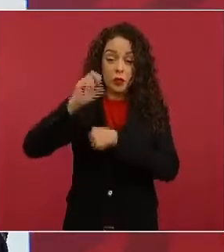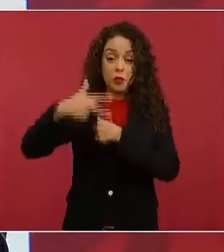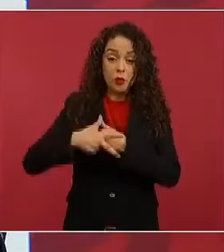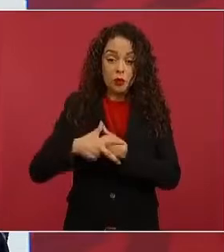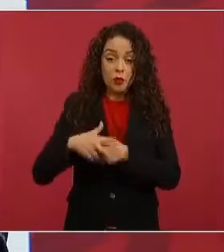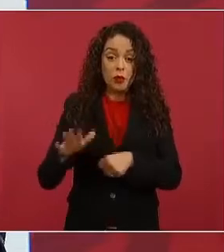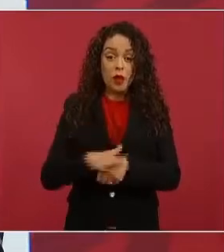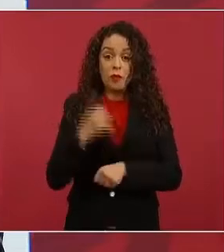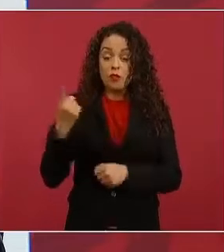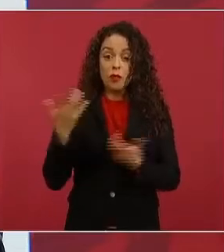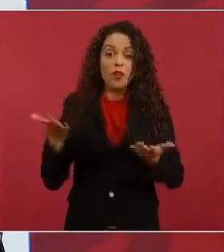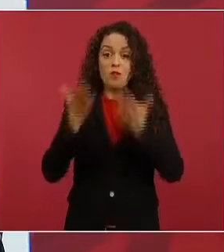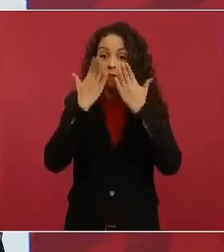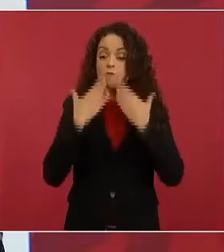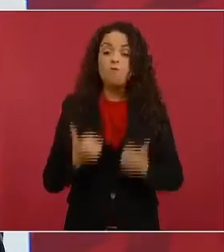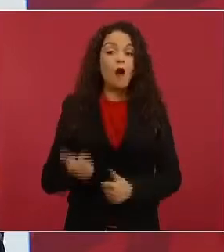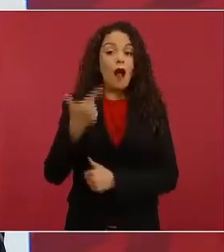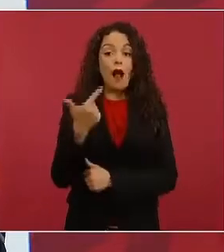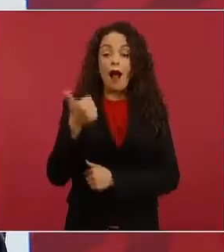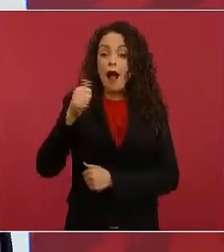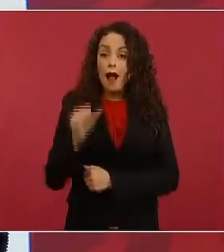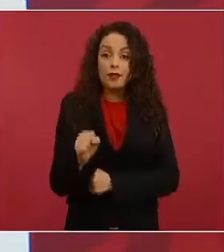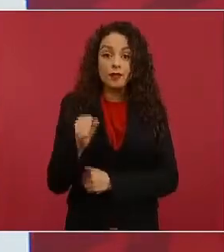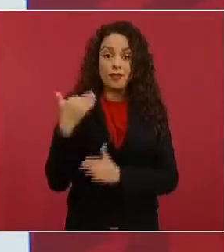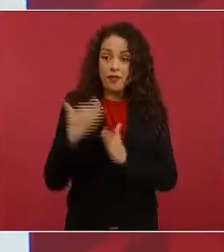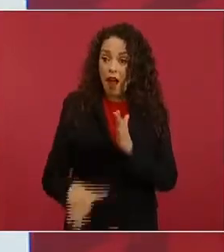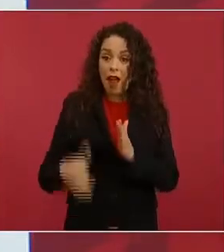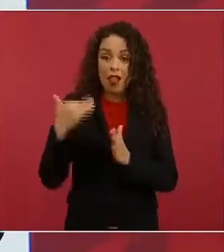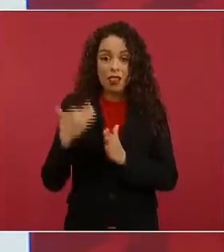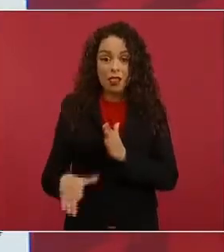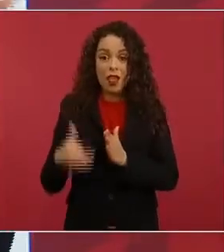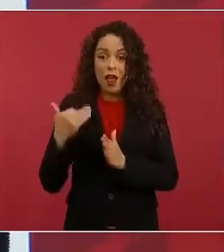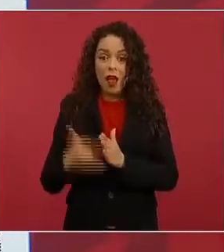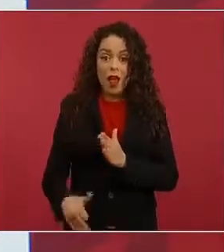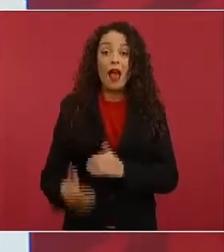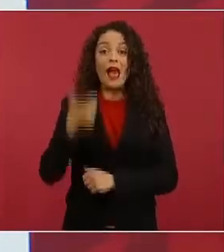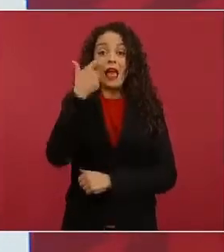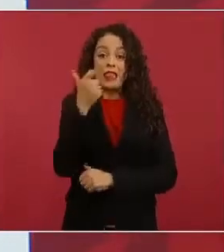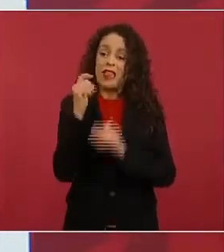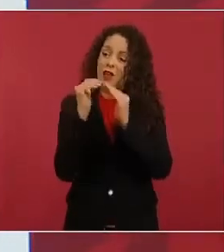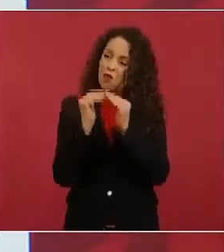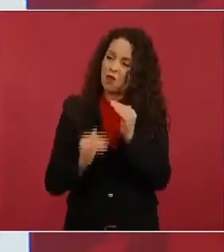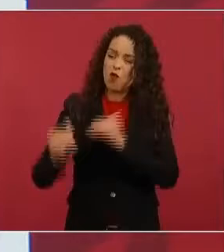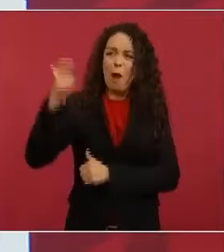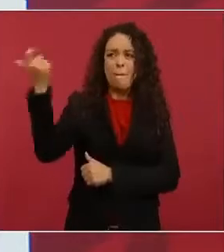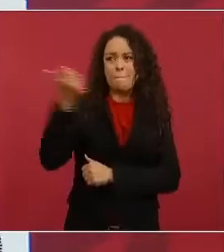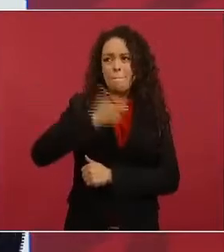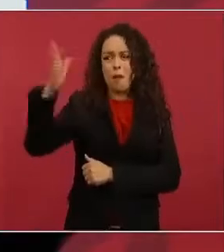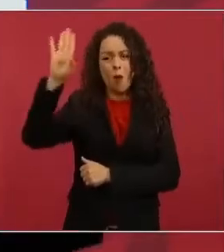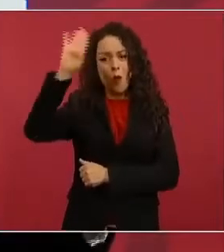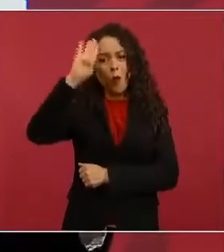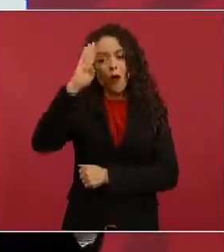el desabasto de gas o el aumento en el precio del gas,